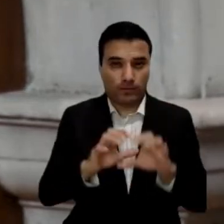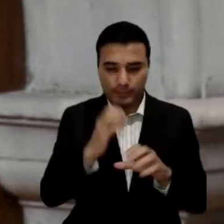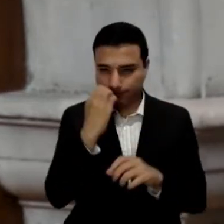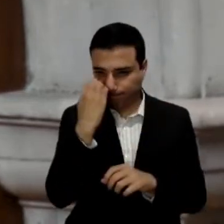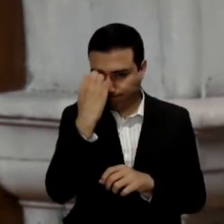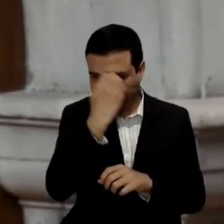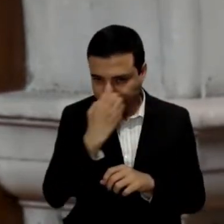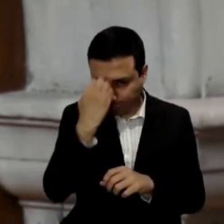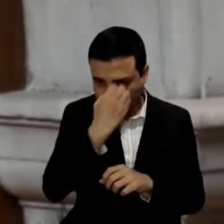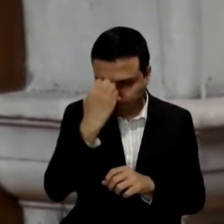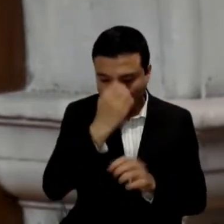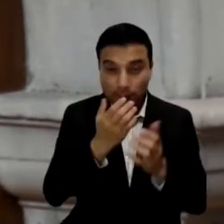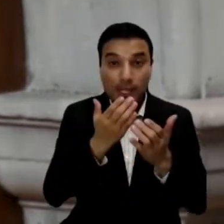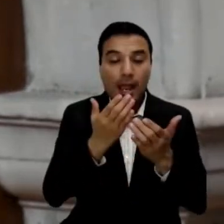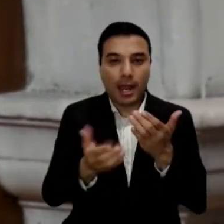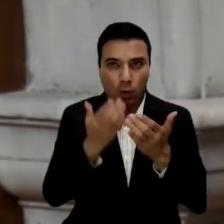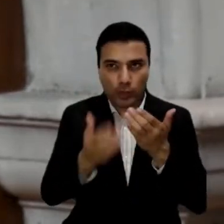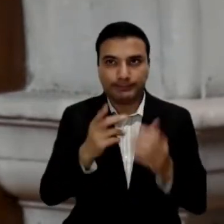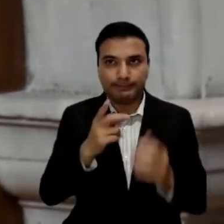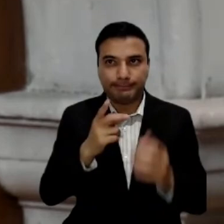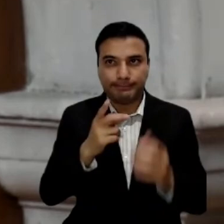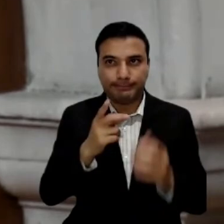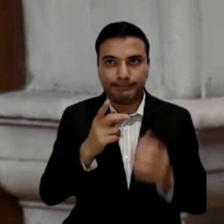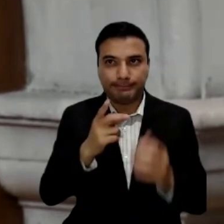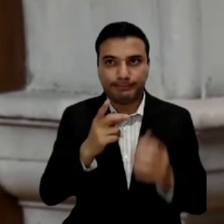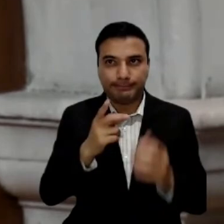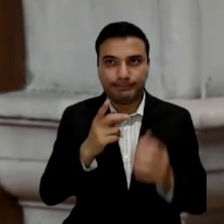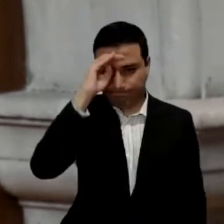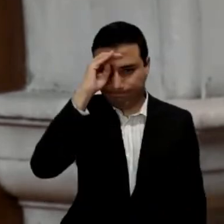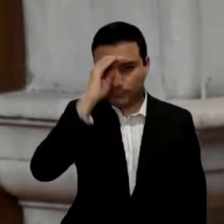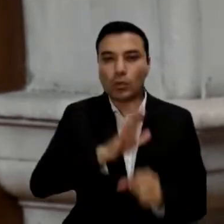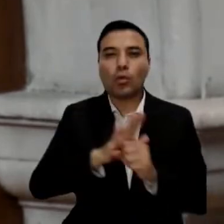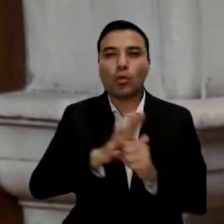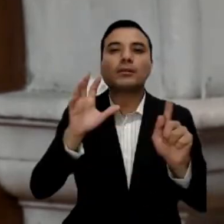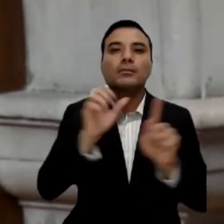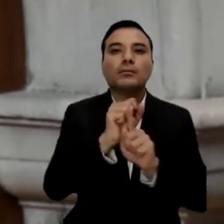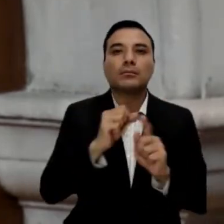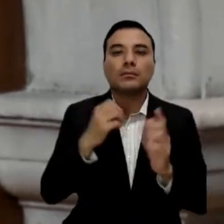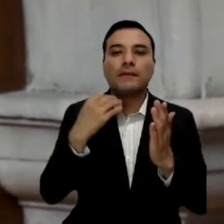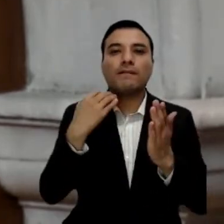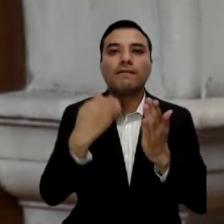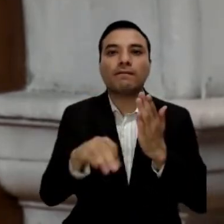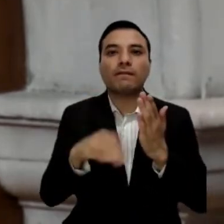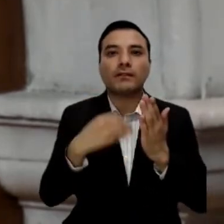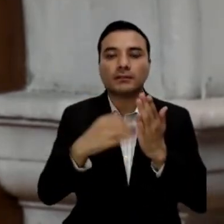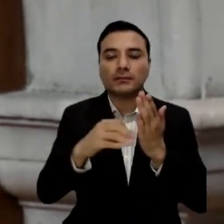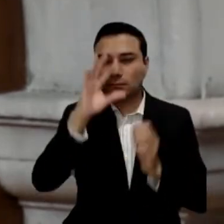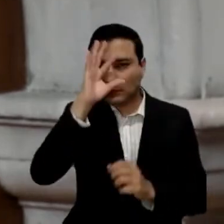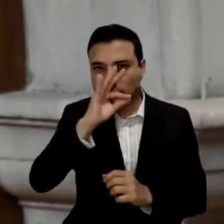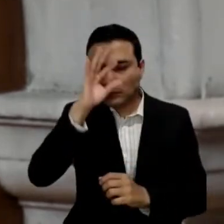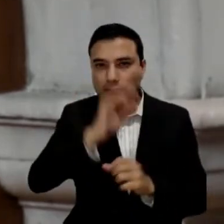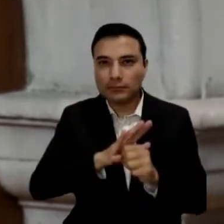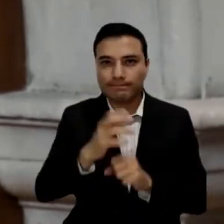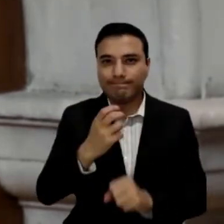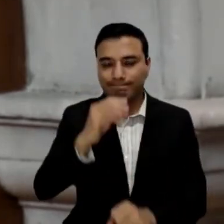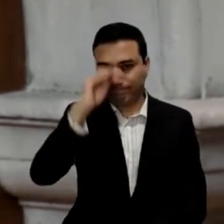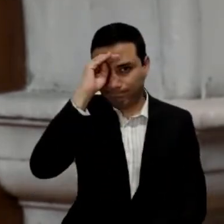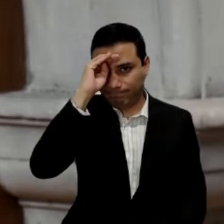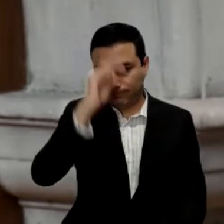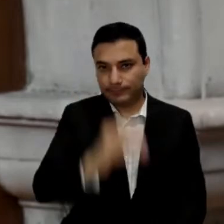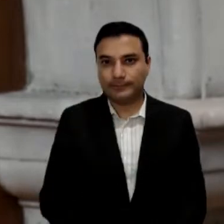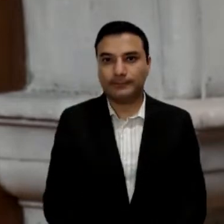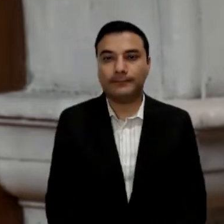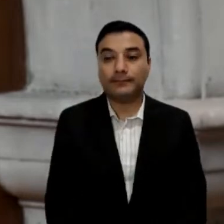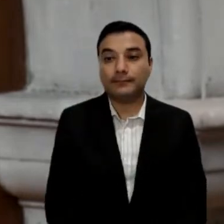evaluar y reflexionar sobre los logros y desafíos que ha enfrentado el gobierno durante su mandato.